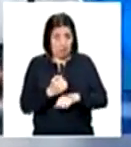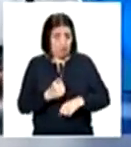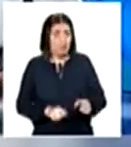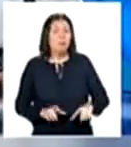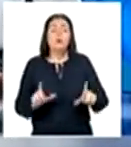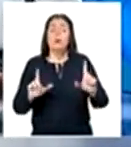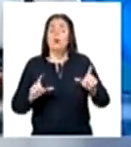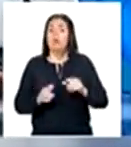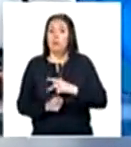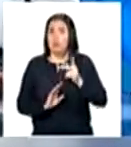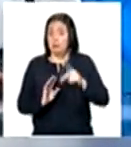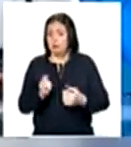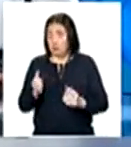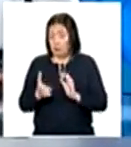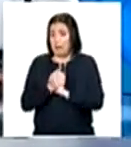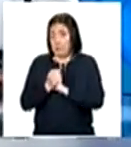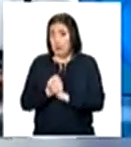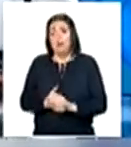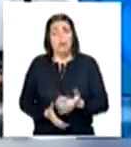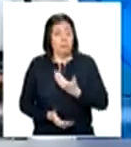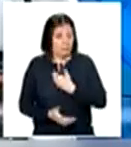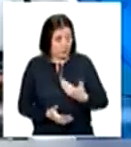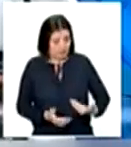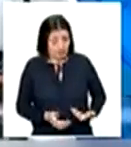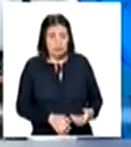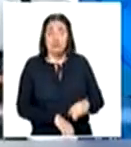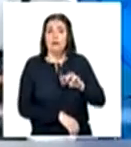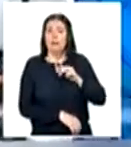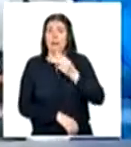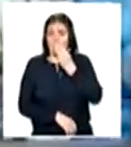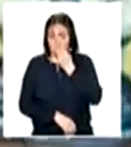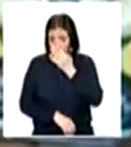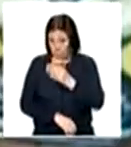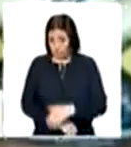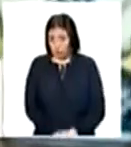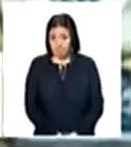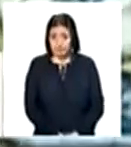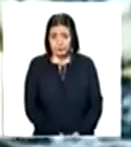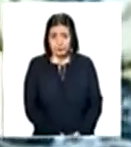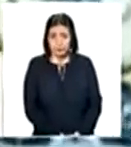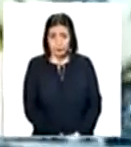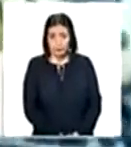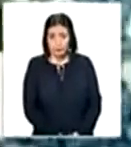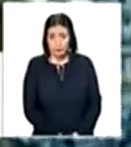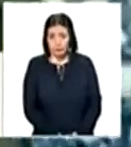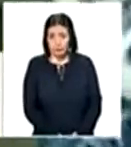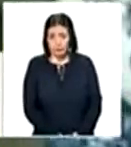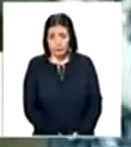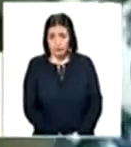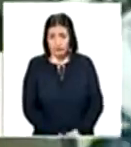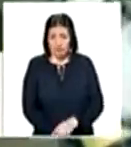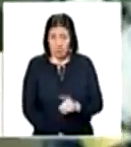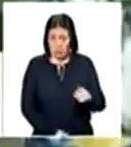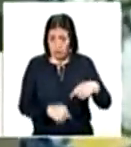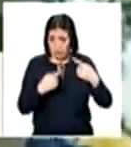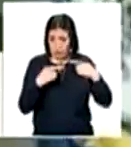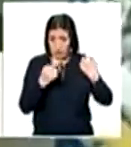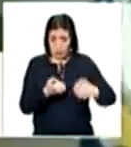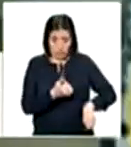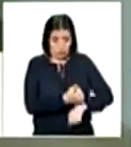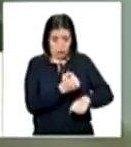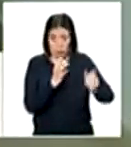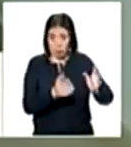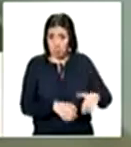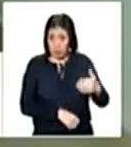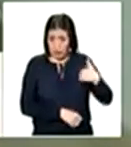Él recibió el aval de su amigo, el presidente Nicolás Maduro. De la izquierda latinoamericana. El astro del fútbol, Diego Armando